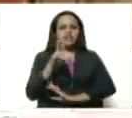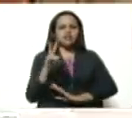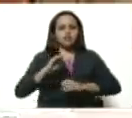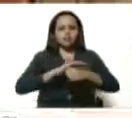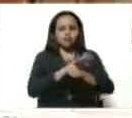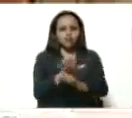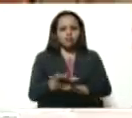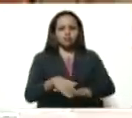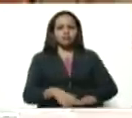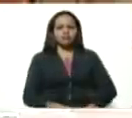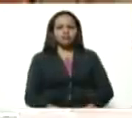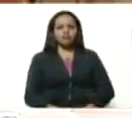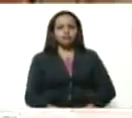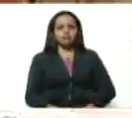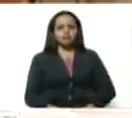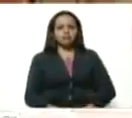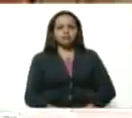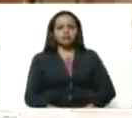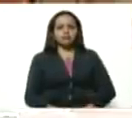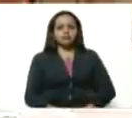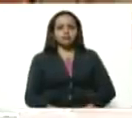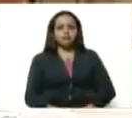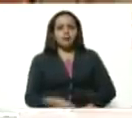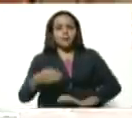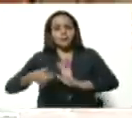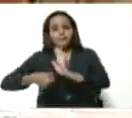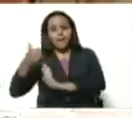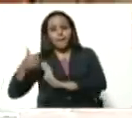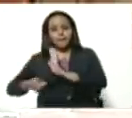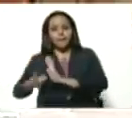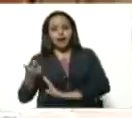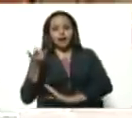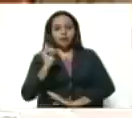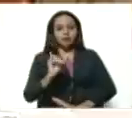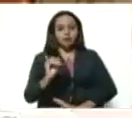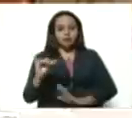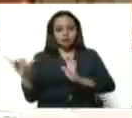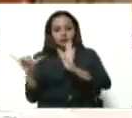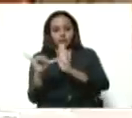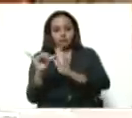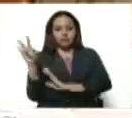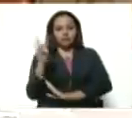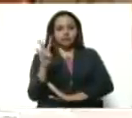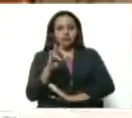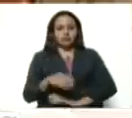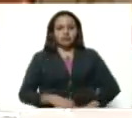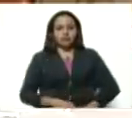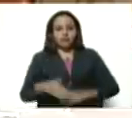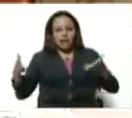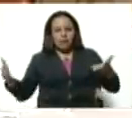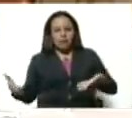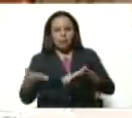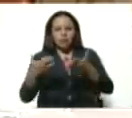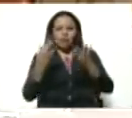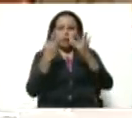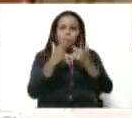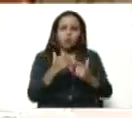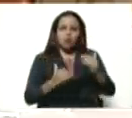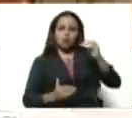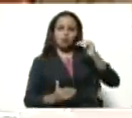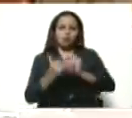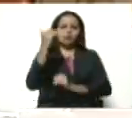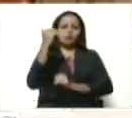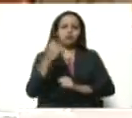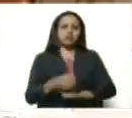en venezuela son los dos principales vectores que impactan e impulsan la aparición